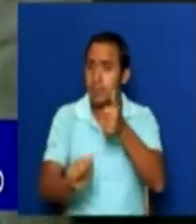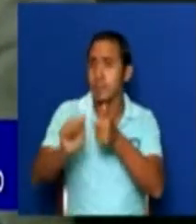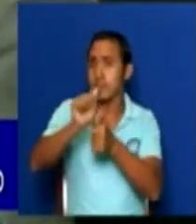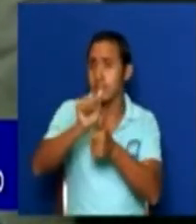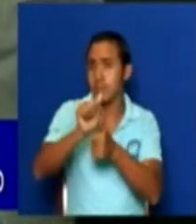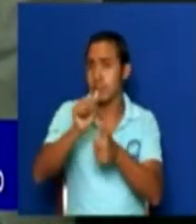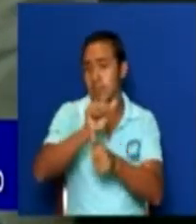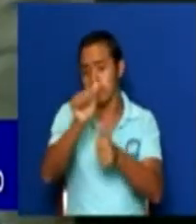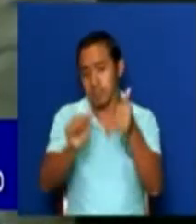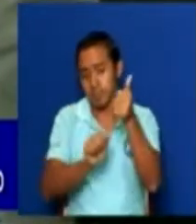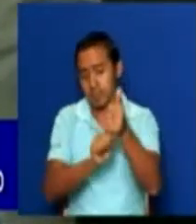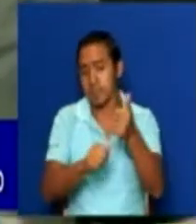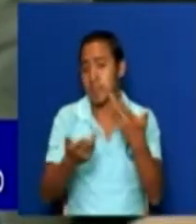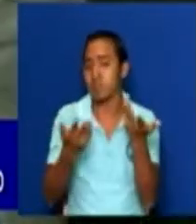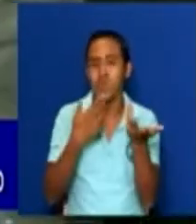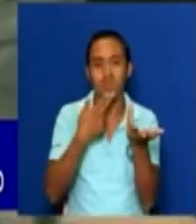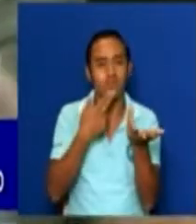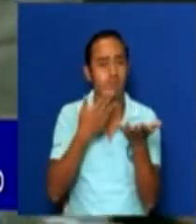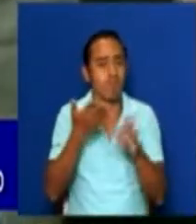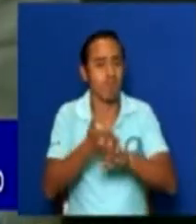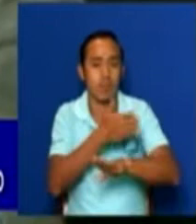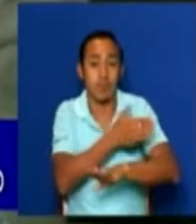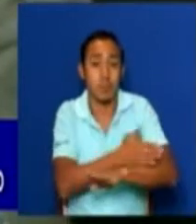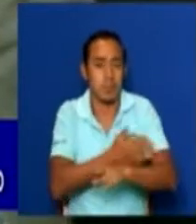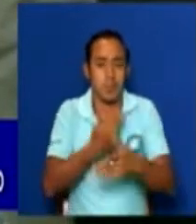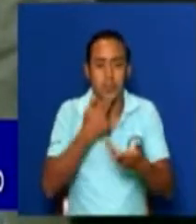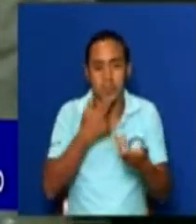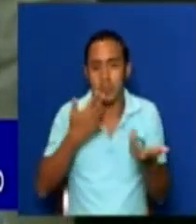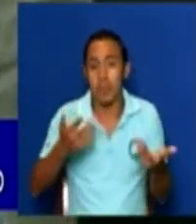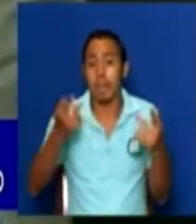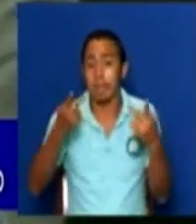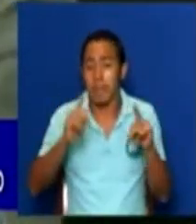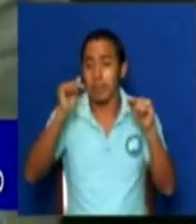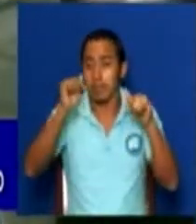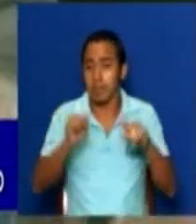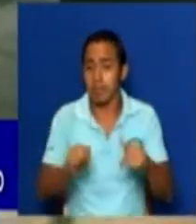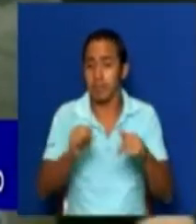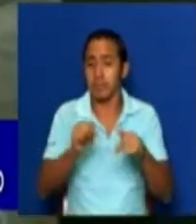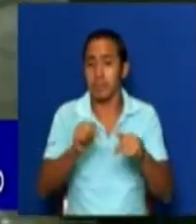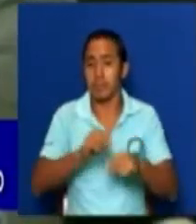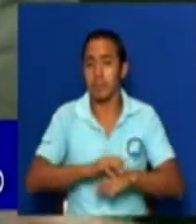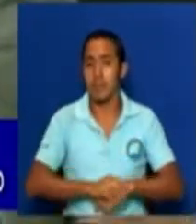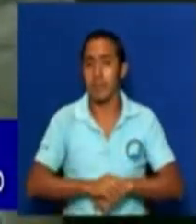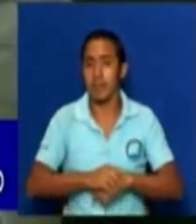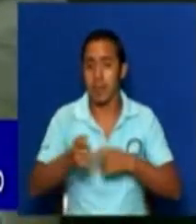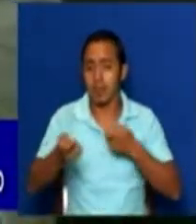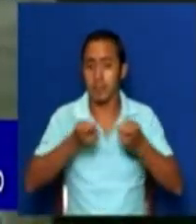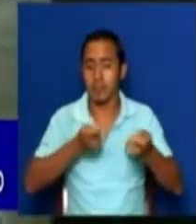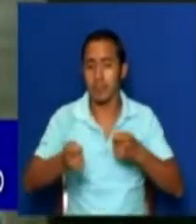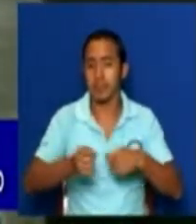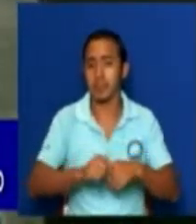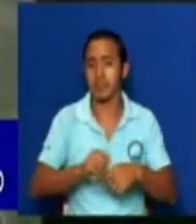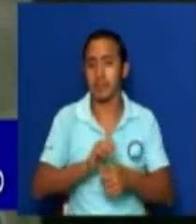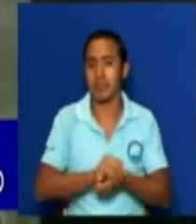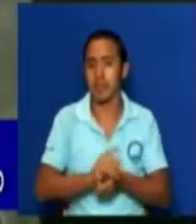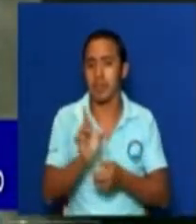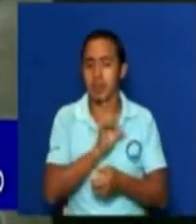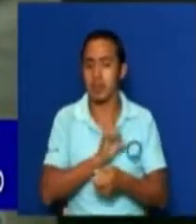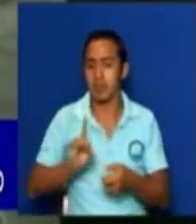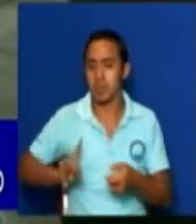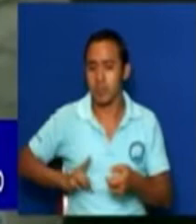No sé cómo eran en las administraciones anteriores, pero en esta administración los diputados